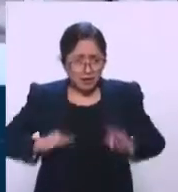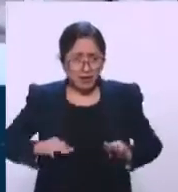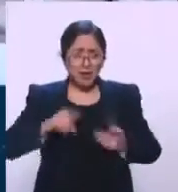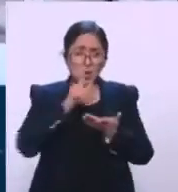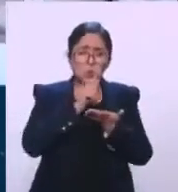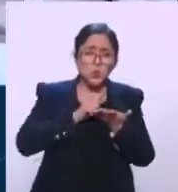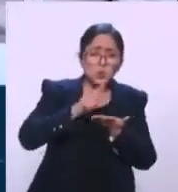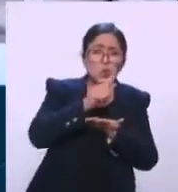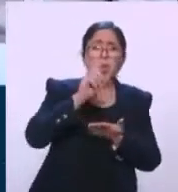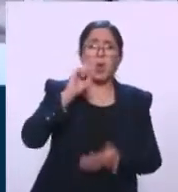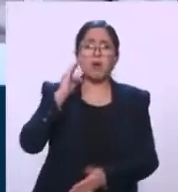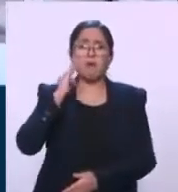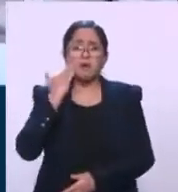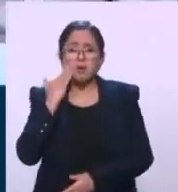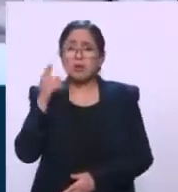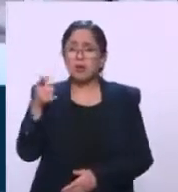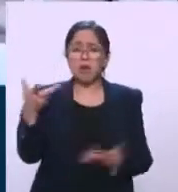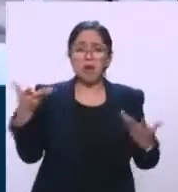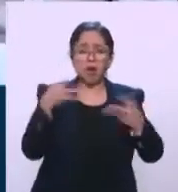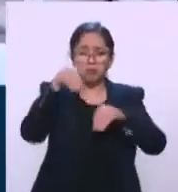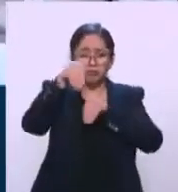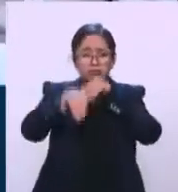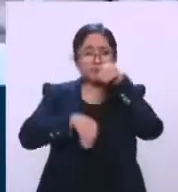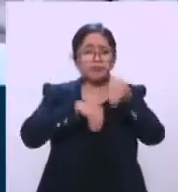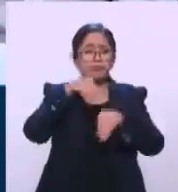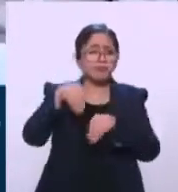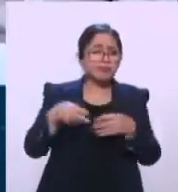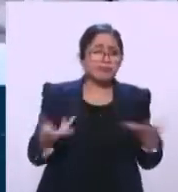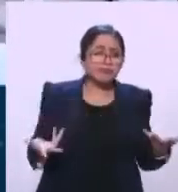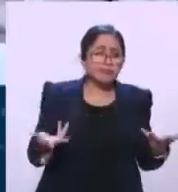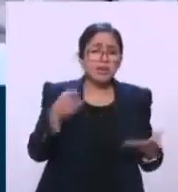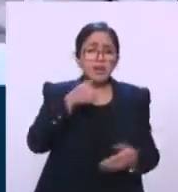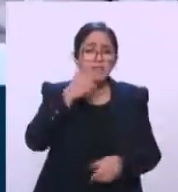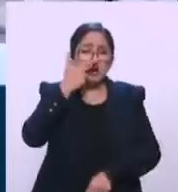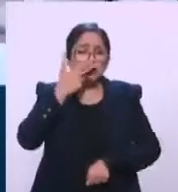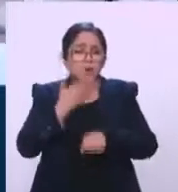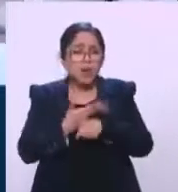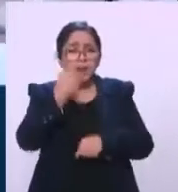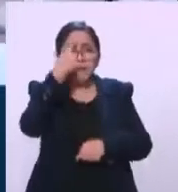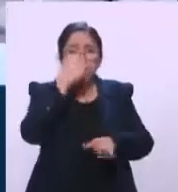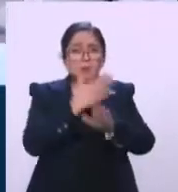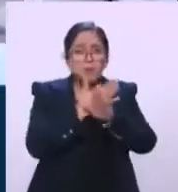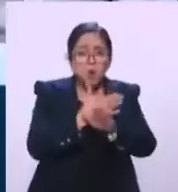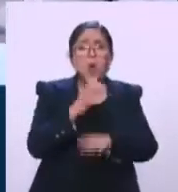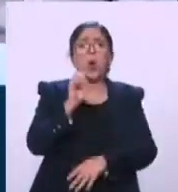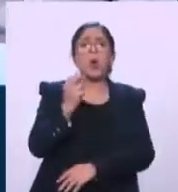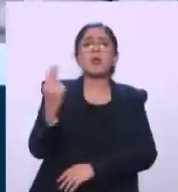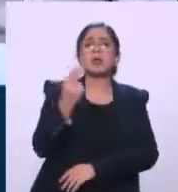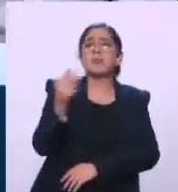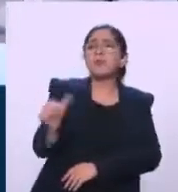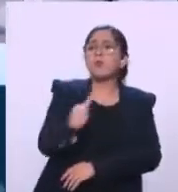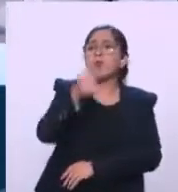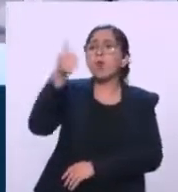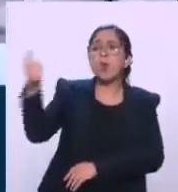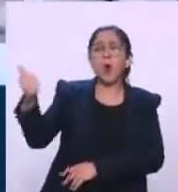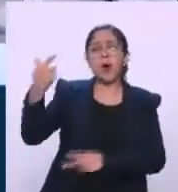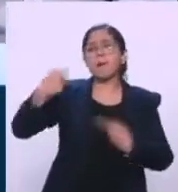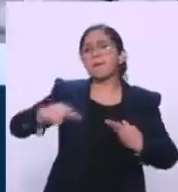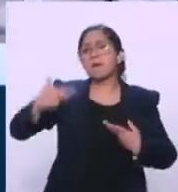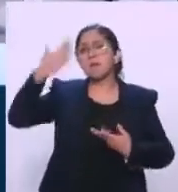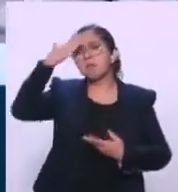o Facebook fueran los que hicieran esta labor, o tendría que haber un otro tipo de regulación ahí, no